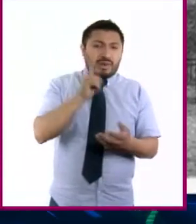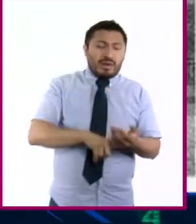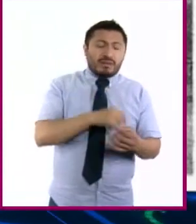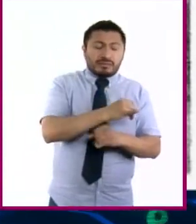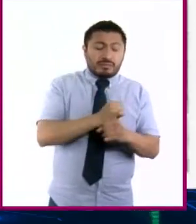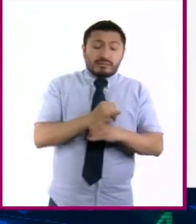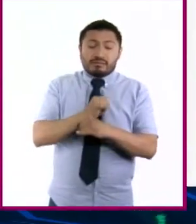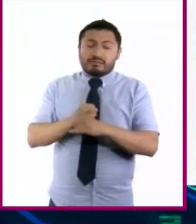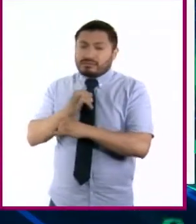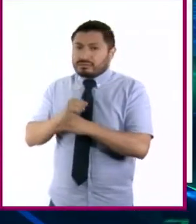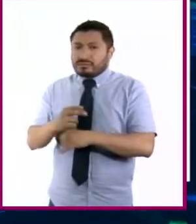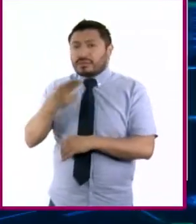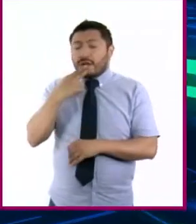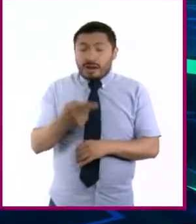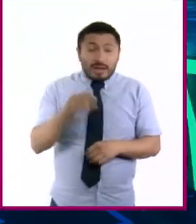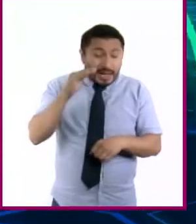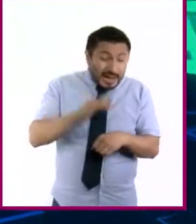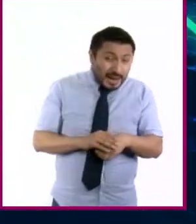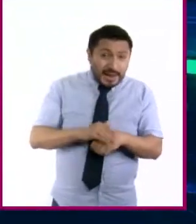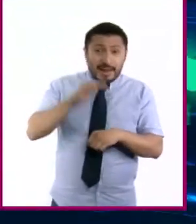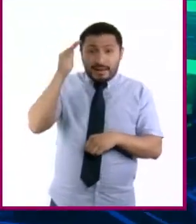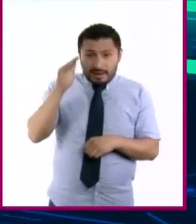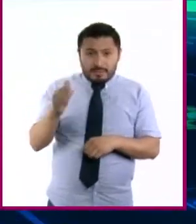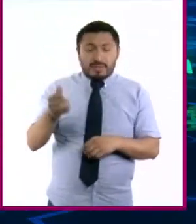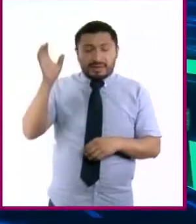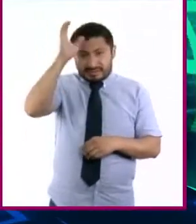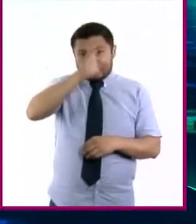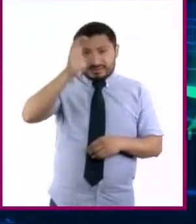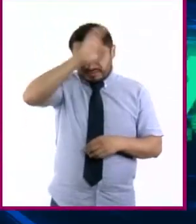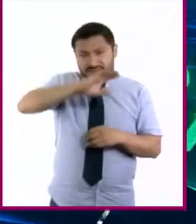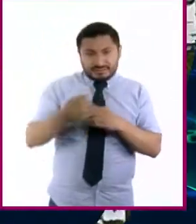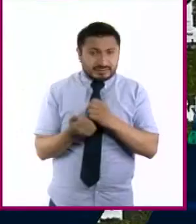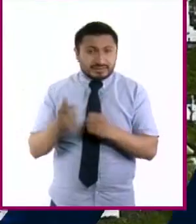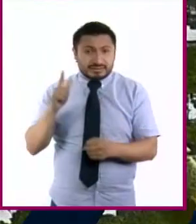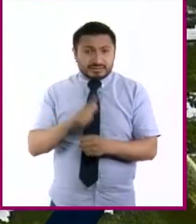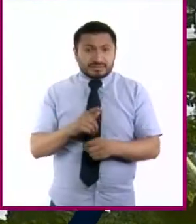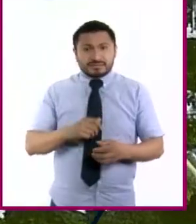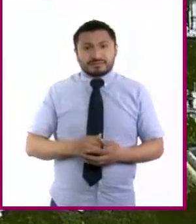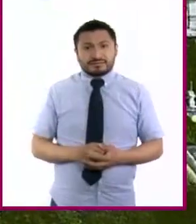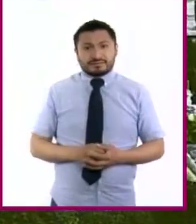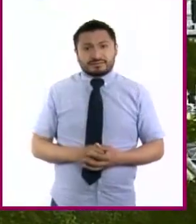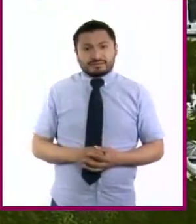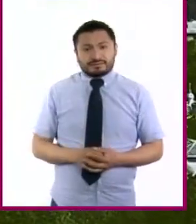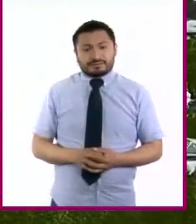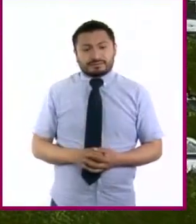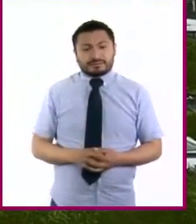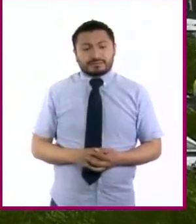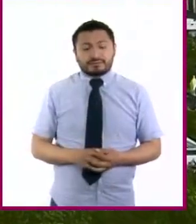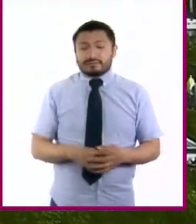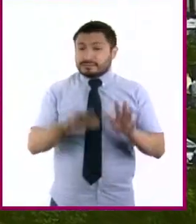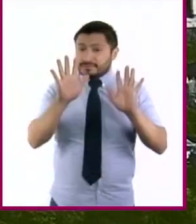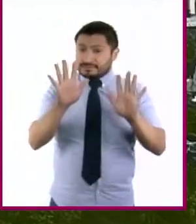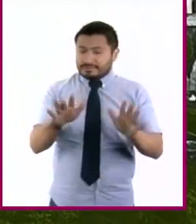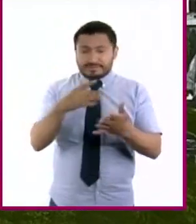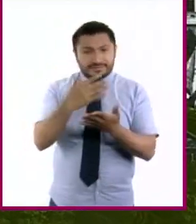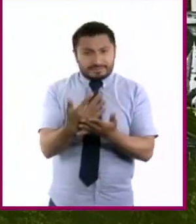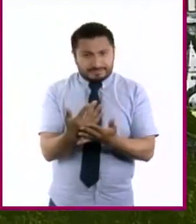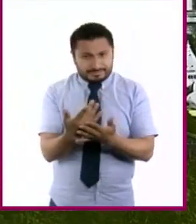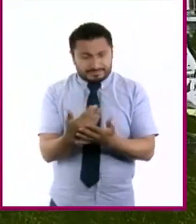investigaciones, principalmente en las ciencias sociales. Paramos en la edad